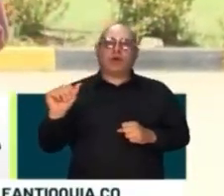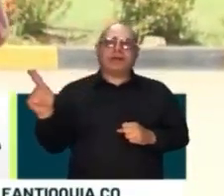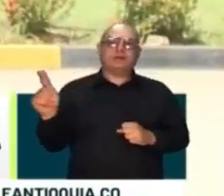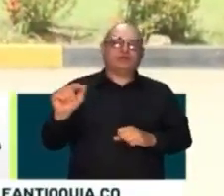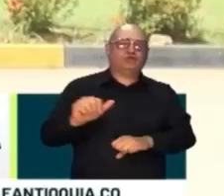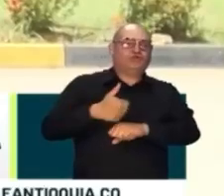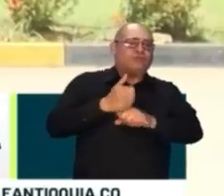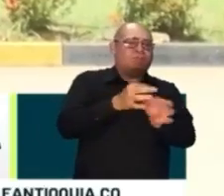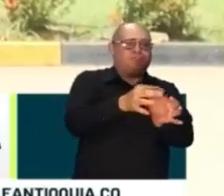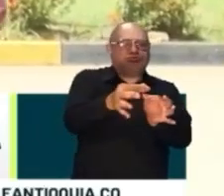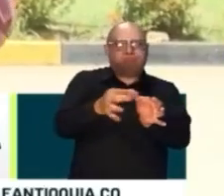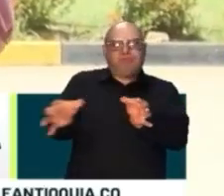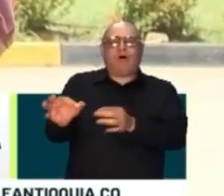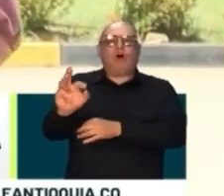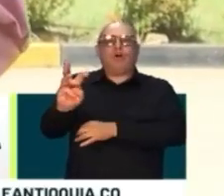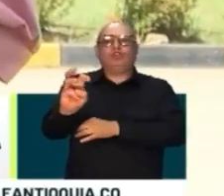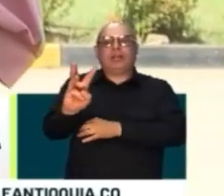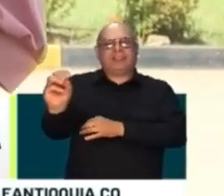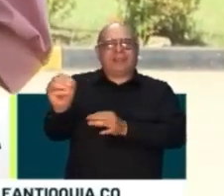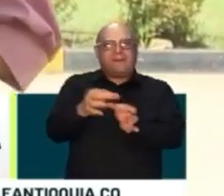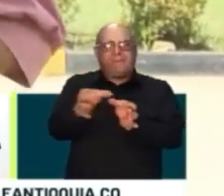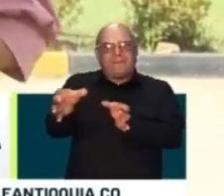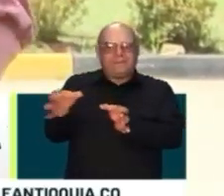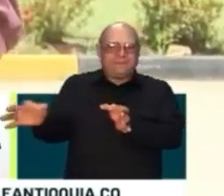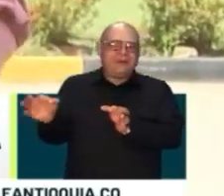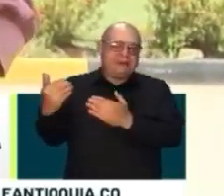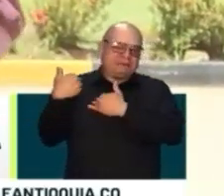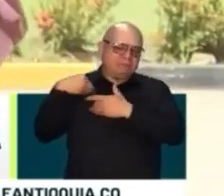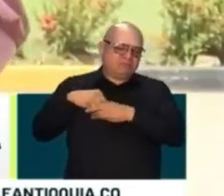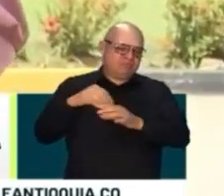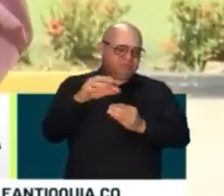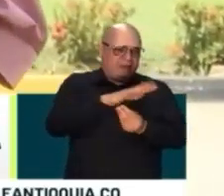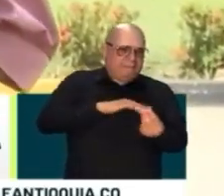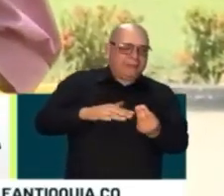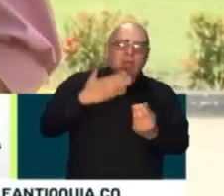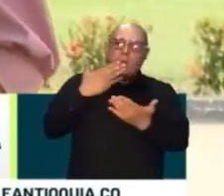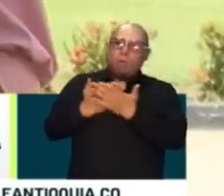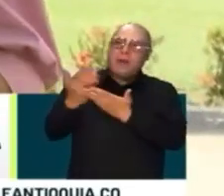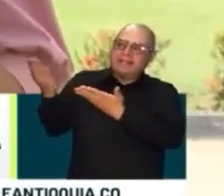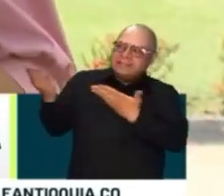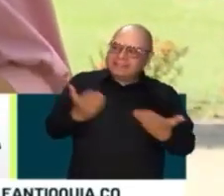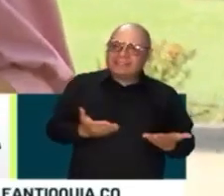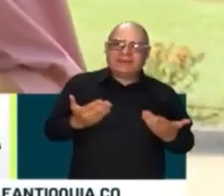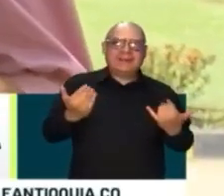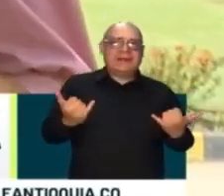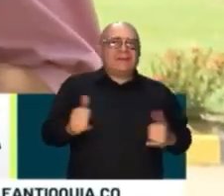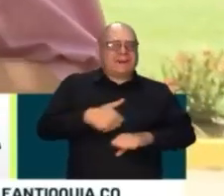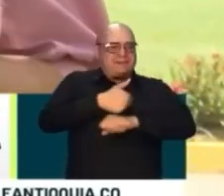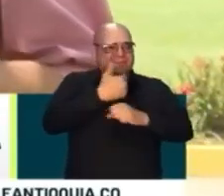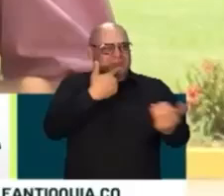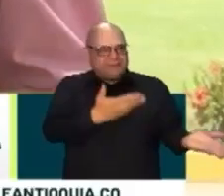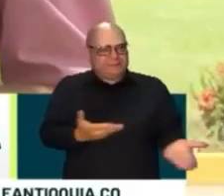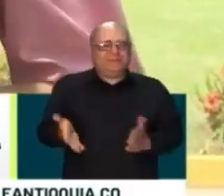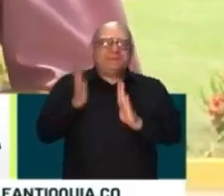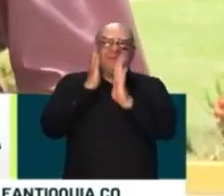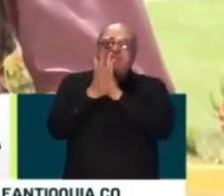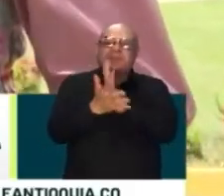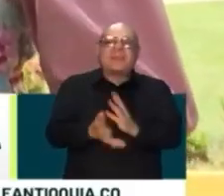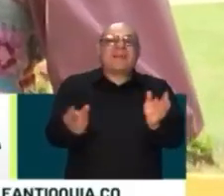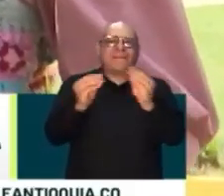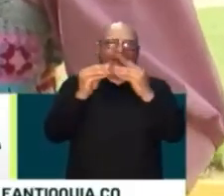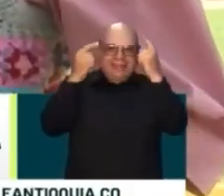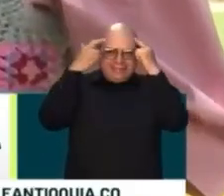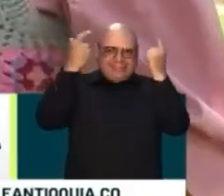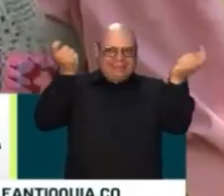nuestro departamento directora Muy buenas tardes bienvenida a teleantioquia noticias por favor cuéntenos más sobre esas estrategias de